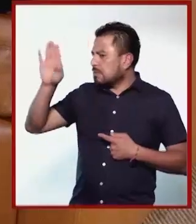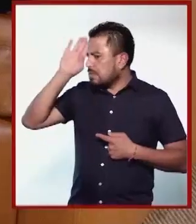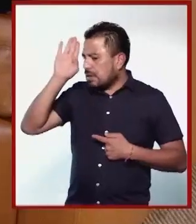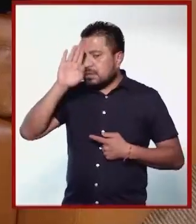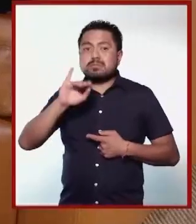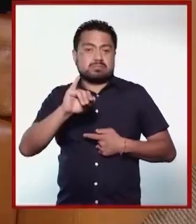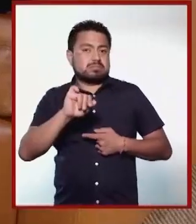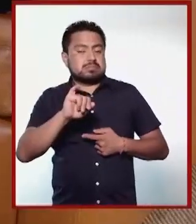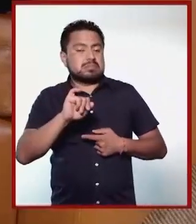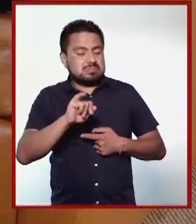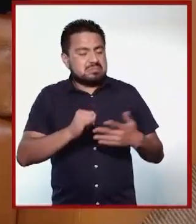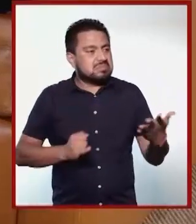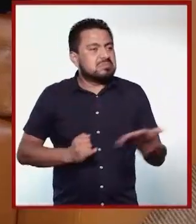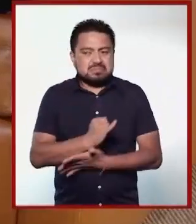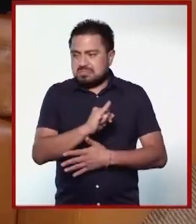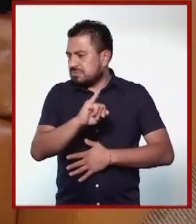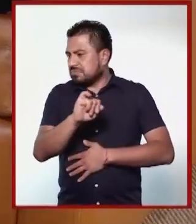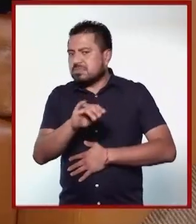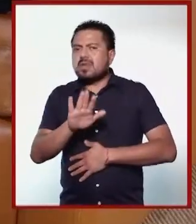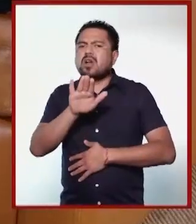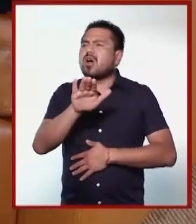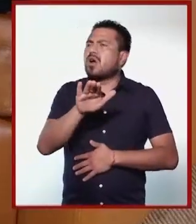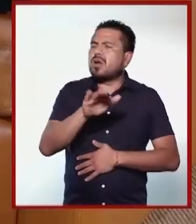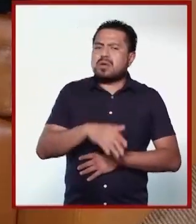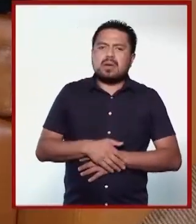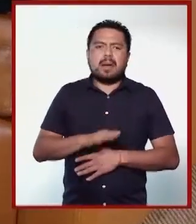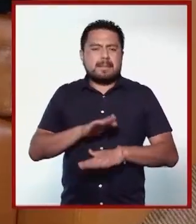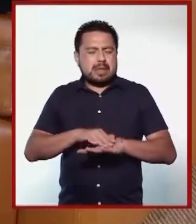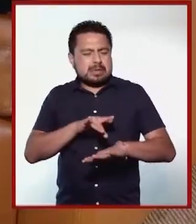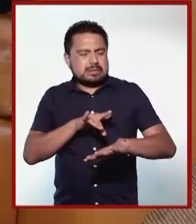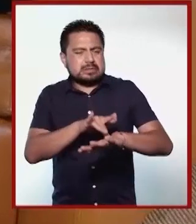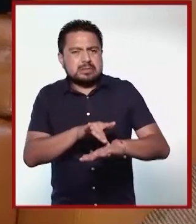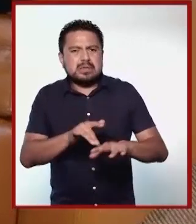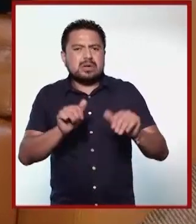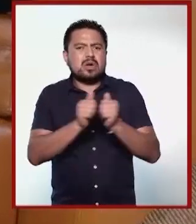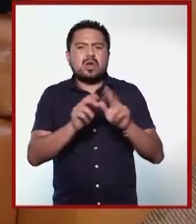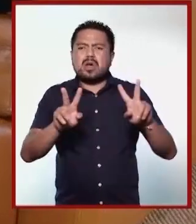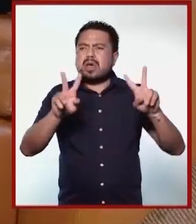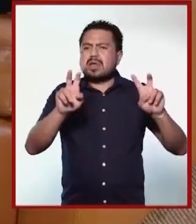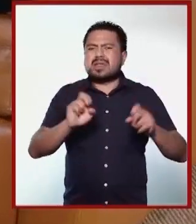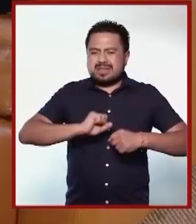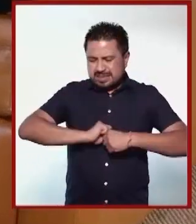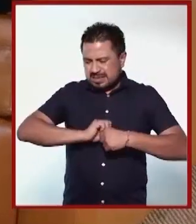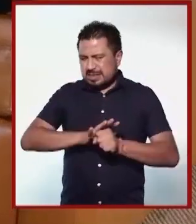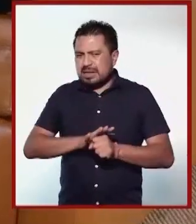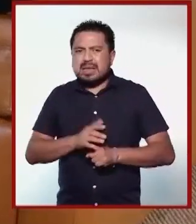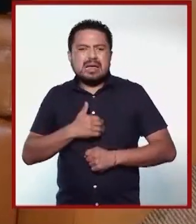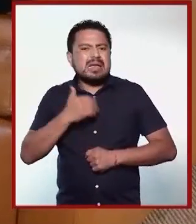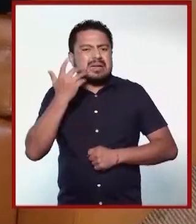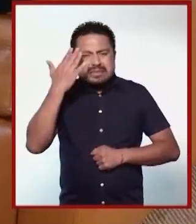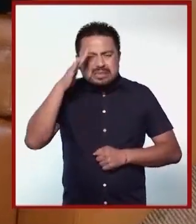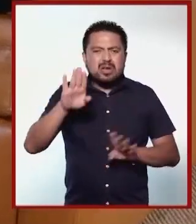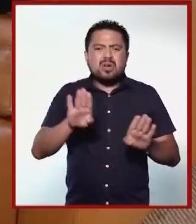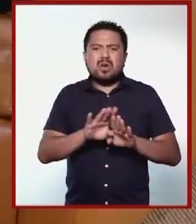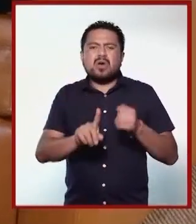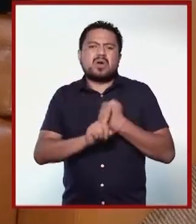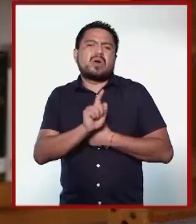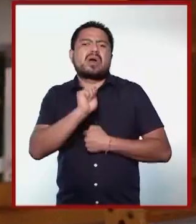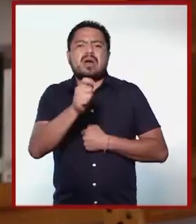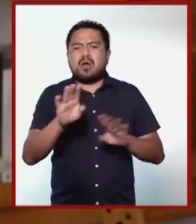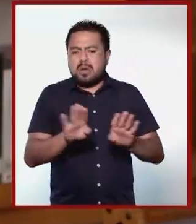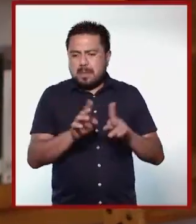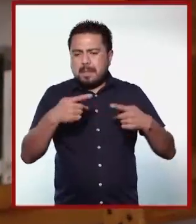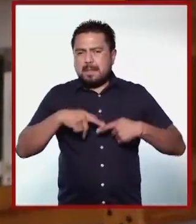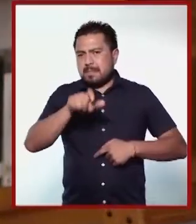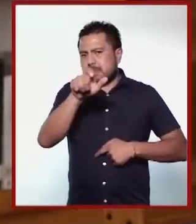Sí, definitivamente. Oye, Juan, entrando un poquito más en el tema de la pandemia, queremos saber cómo te afectó a ti como